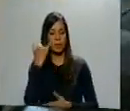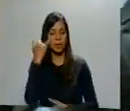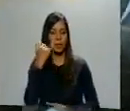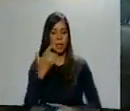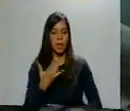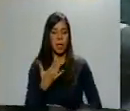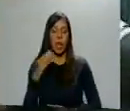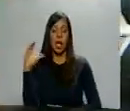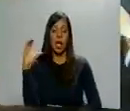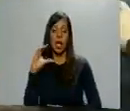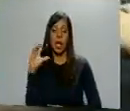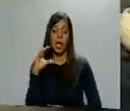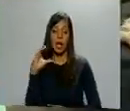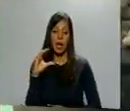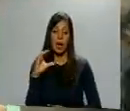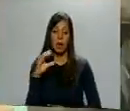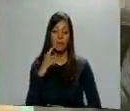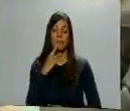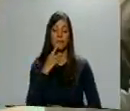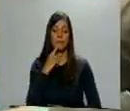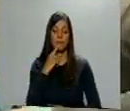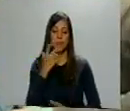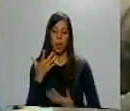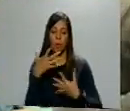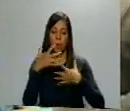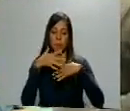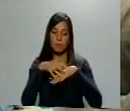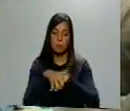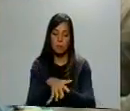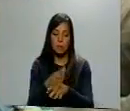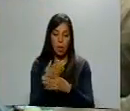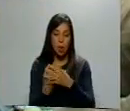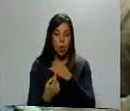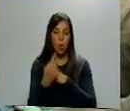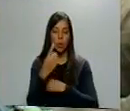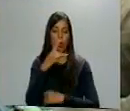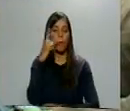de Caracas una unidad política territorial,